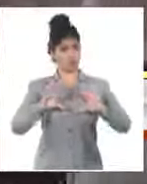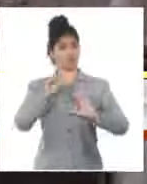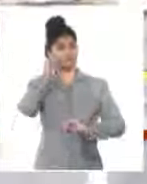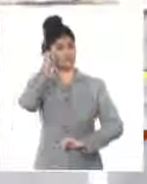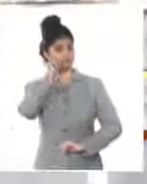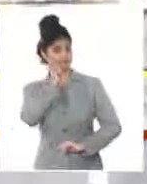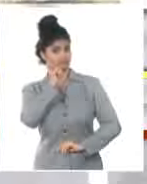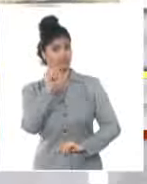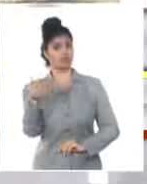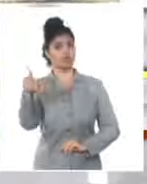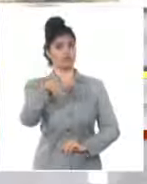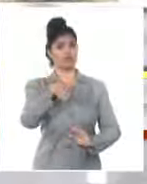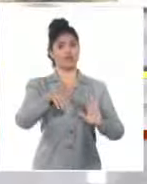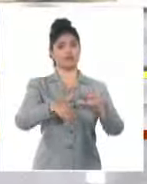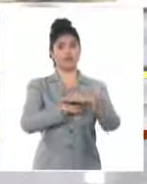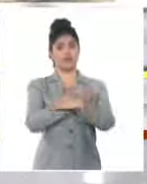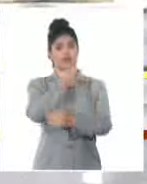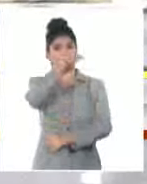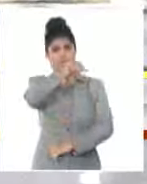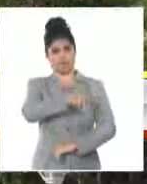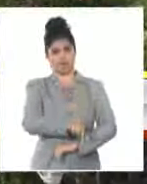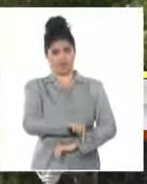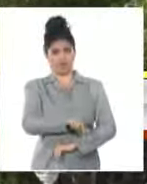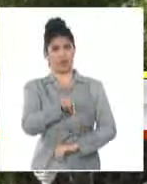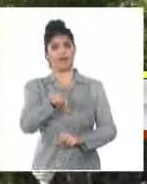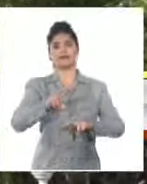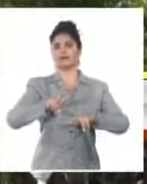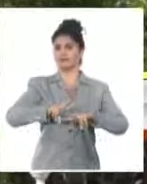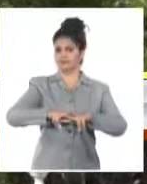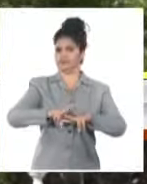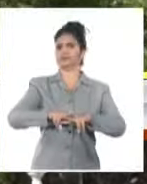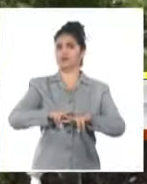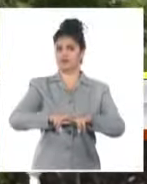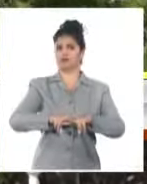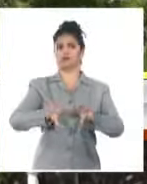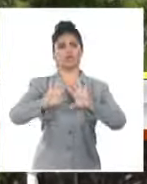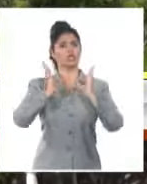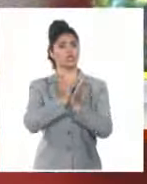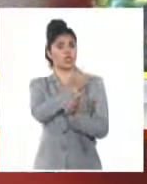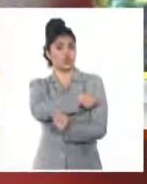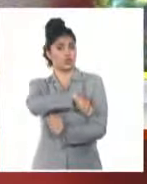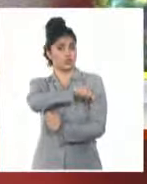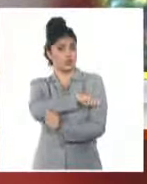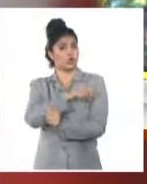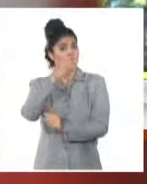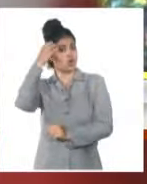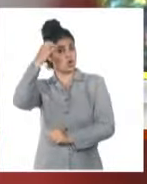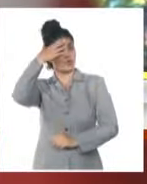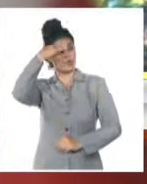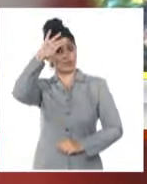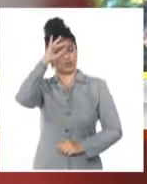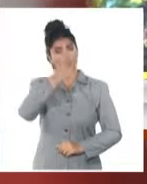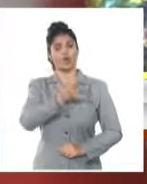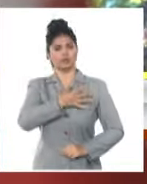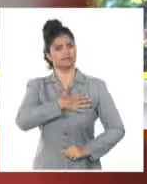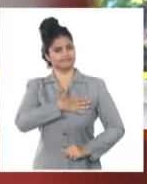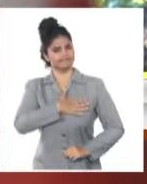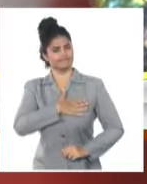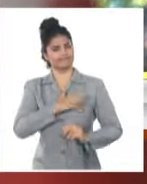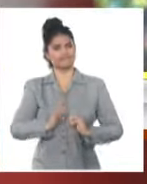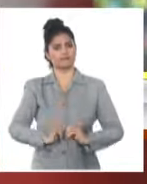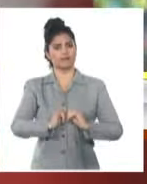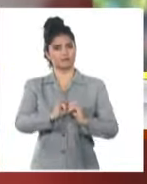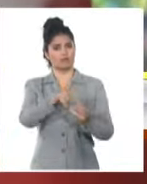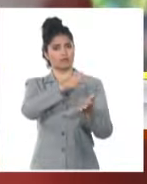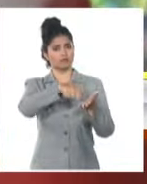residencia del embajador de la República Islámica de Irán en La Habana para, en nombre del pueblo y gobierno cubanos, expresar a los hijos de la nación